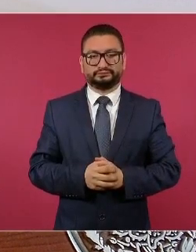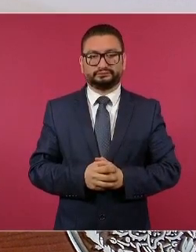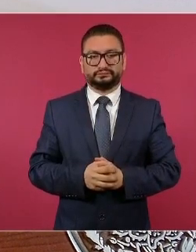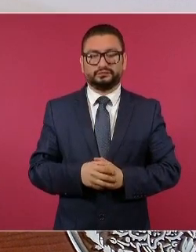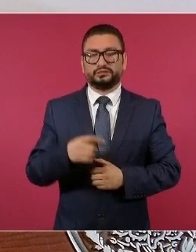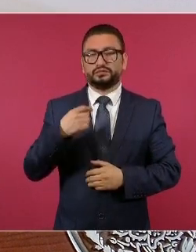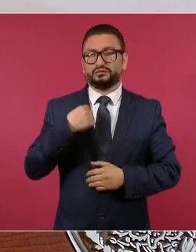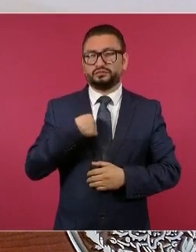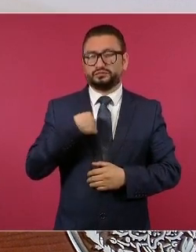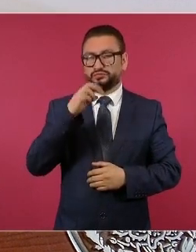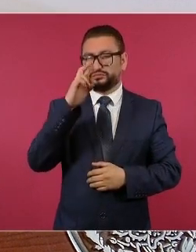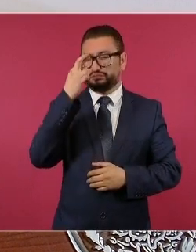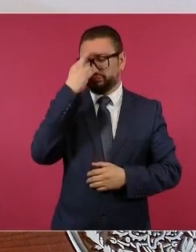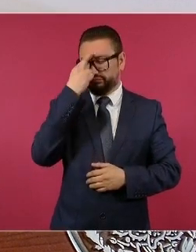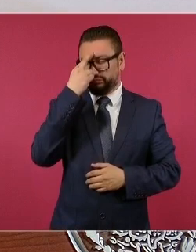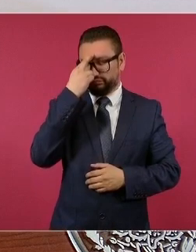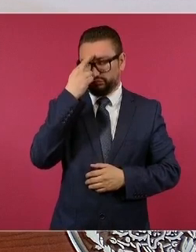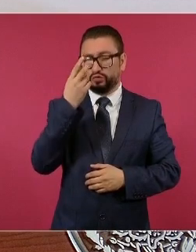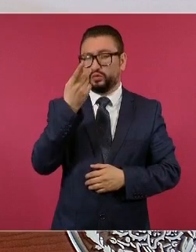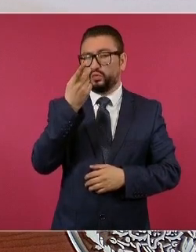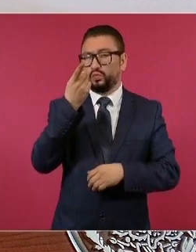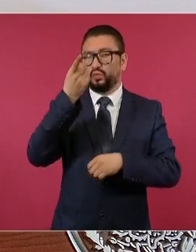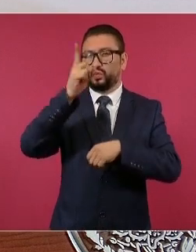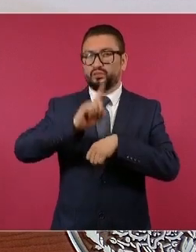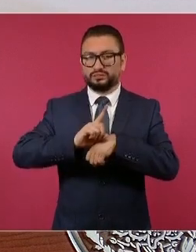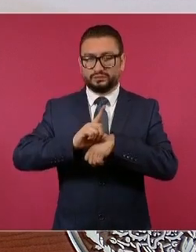Yo recuerdo que un día